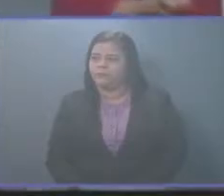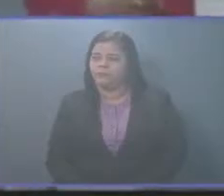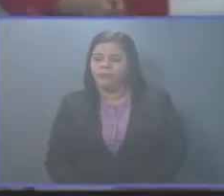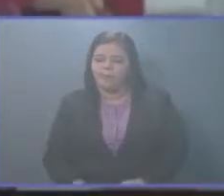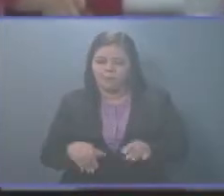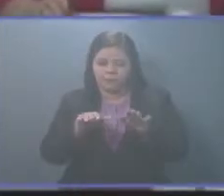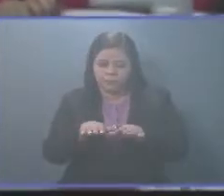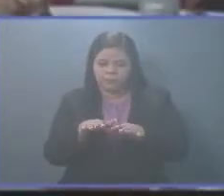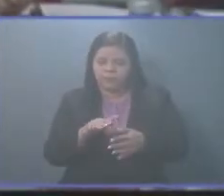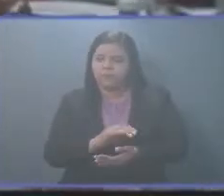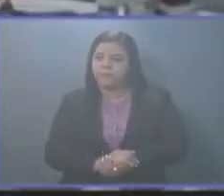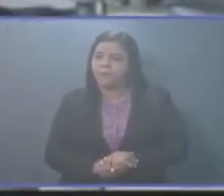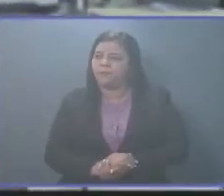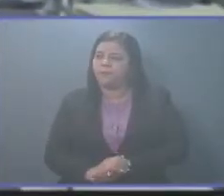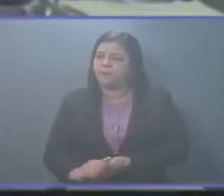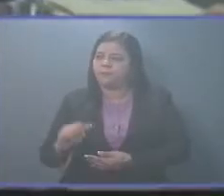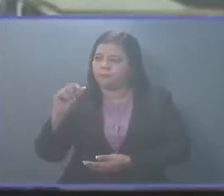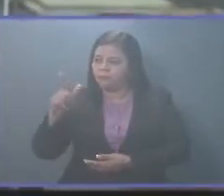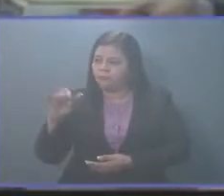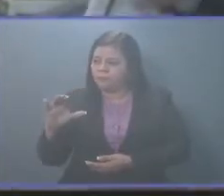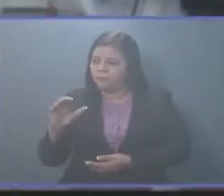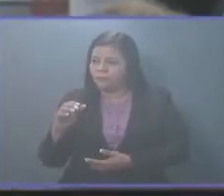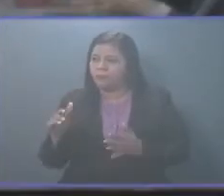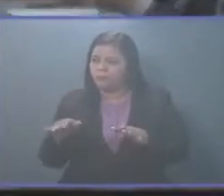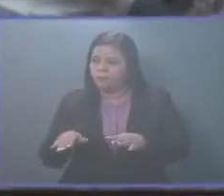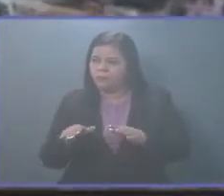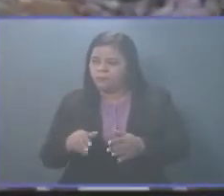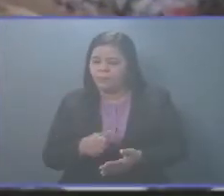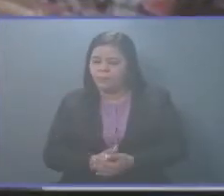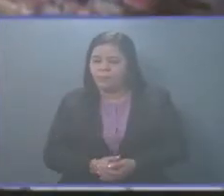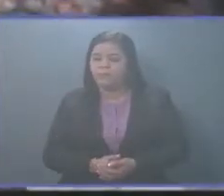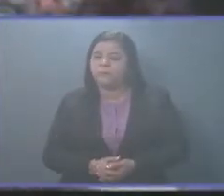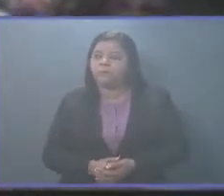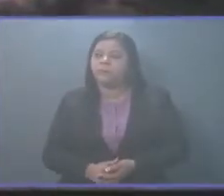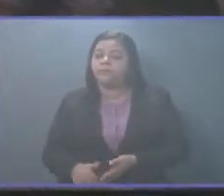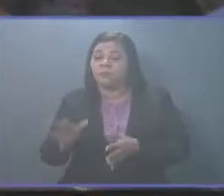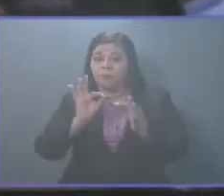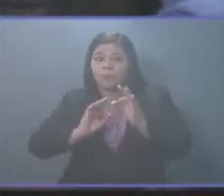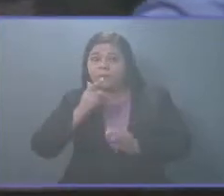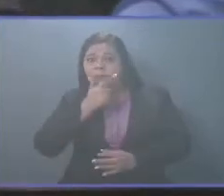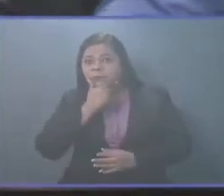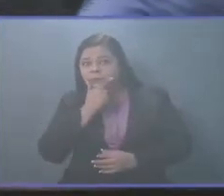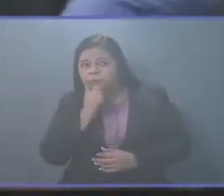Gracias, licenciado Castaneda. ¿Tienen